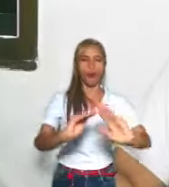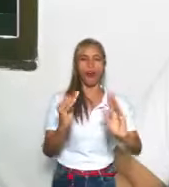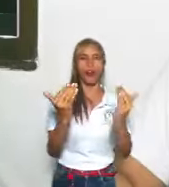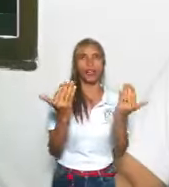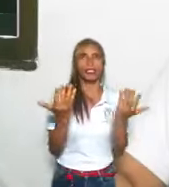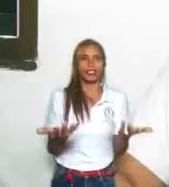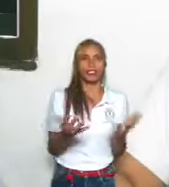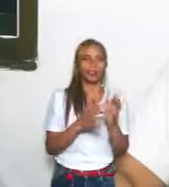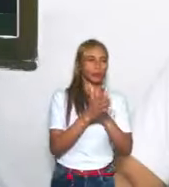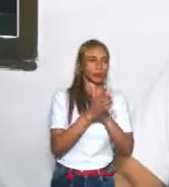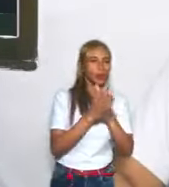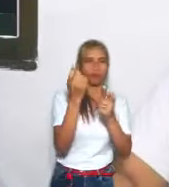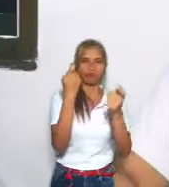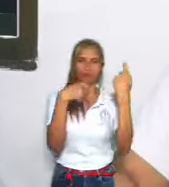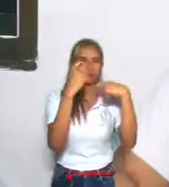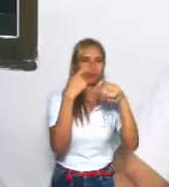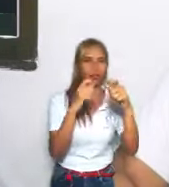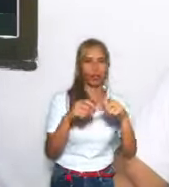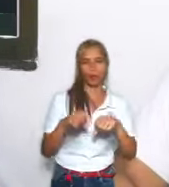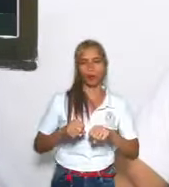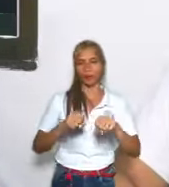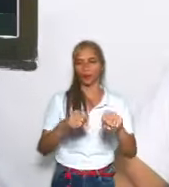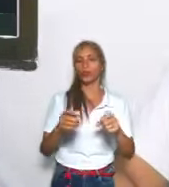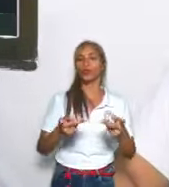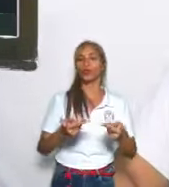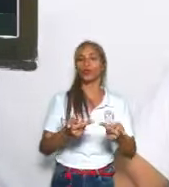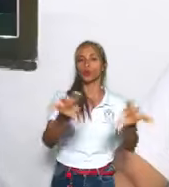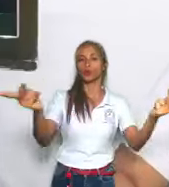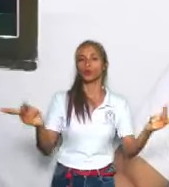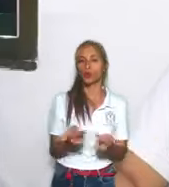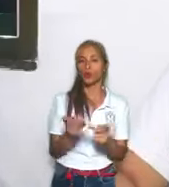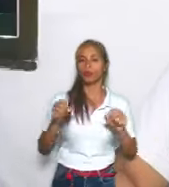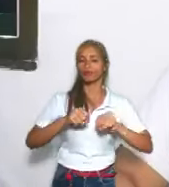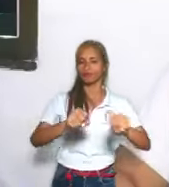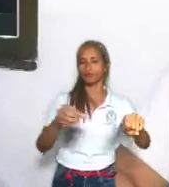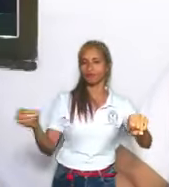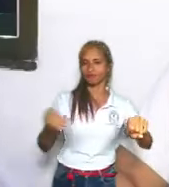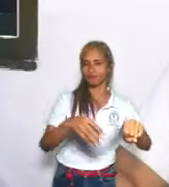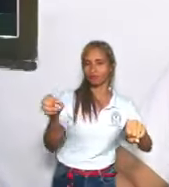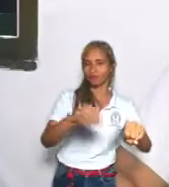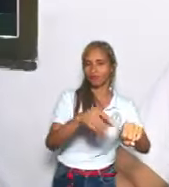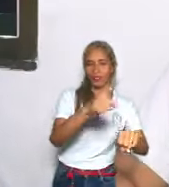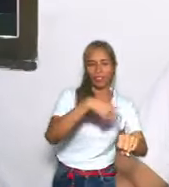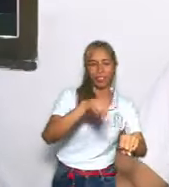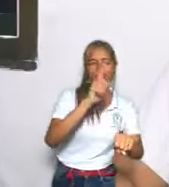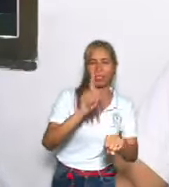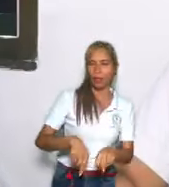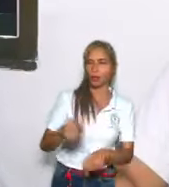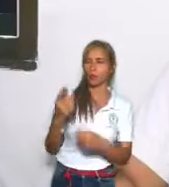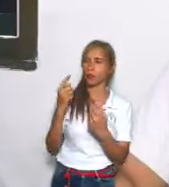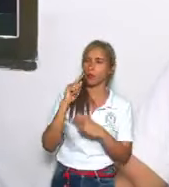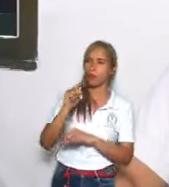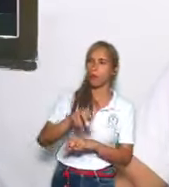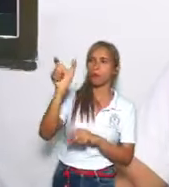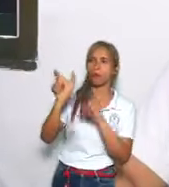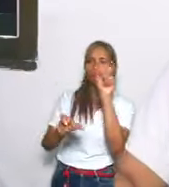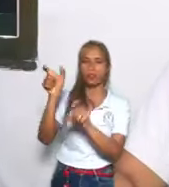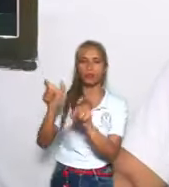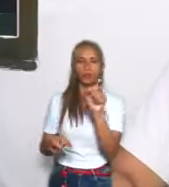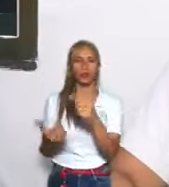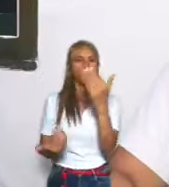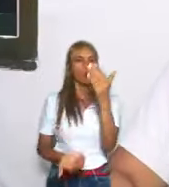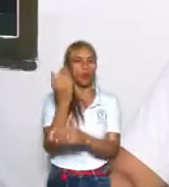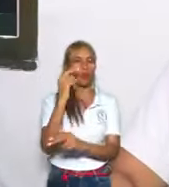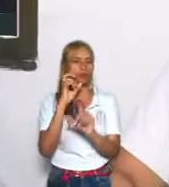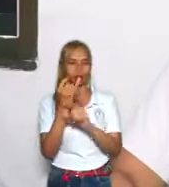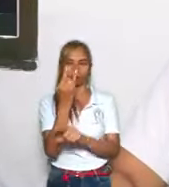dinámica de las galerías o plaza de mercado, pues va a entrar con modernidad, va a llamar nuevo público, va a dar la oportunidad también de estar